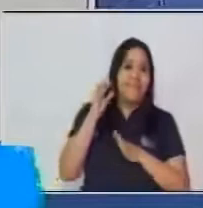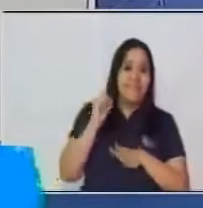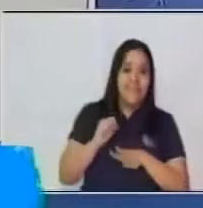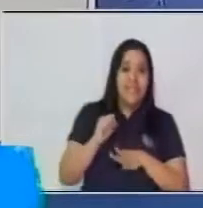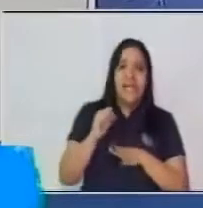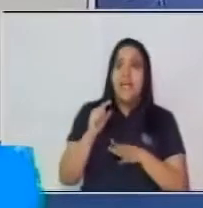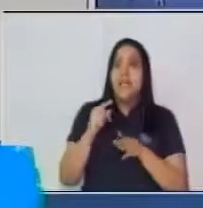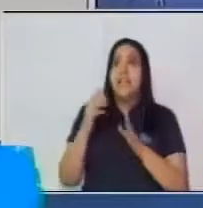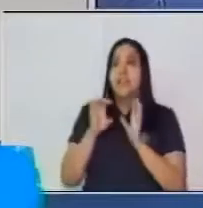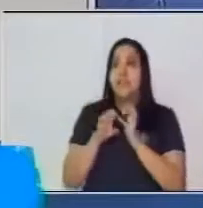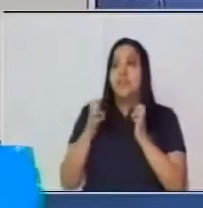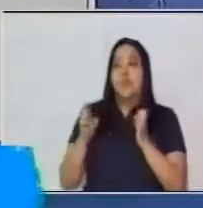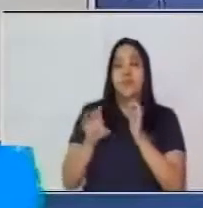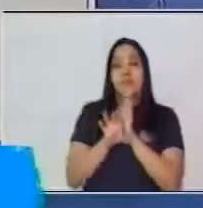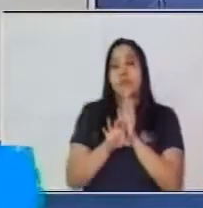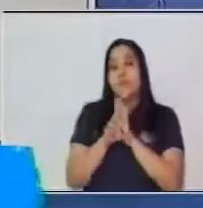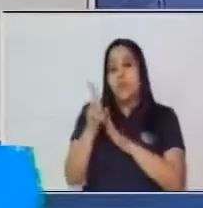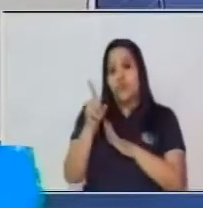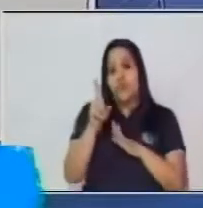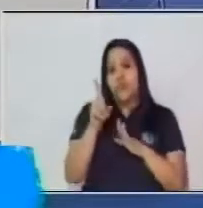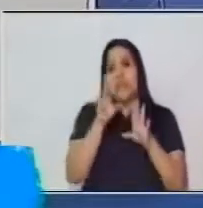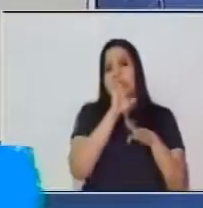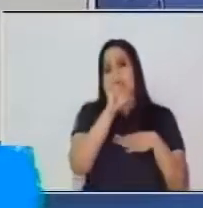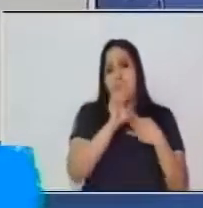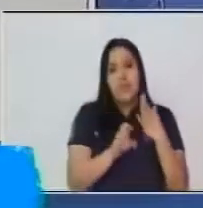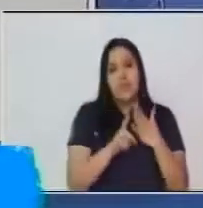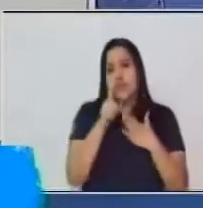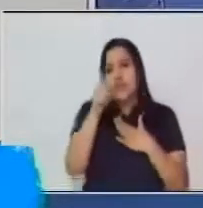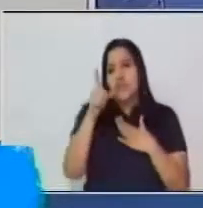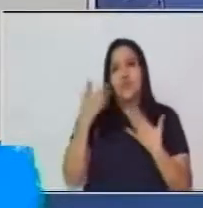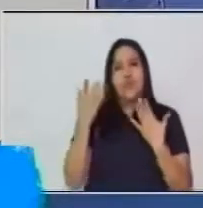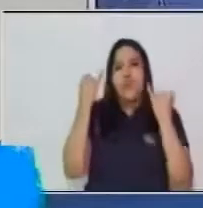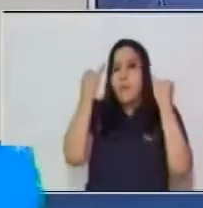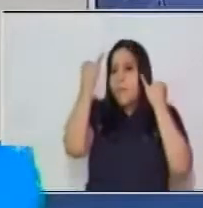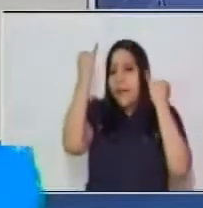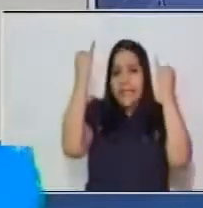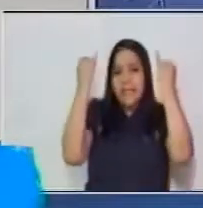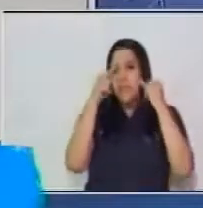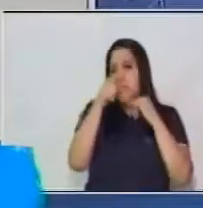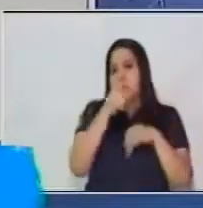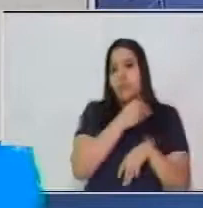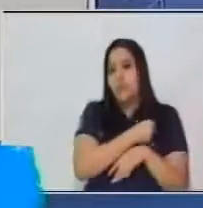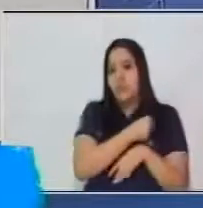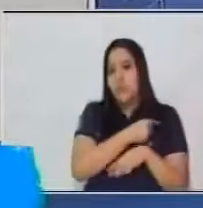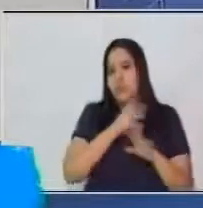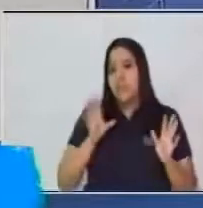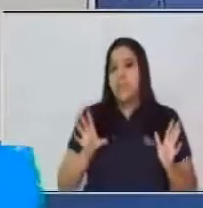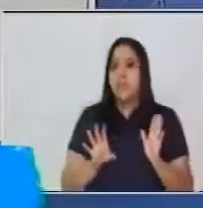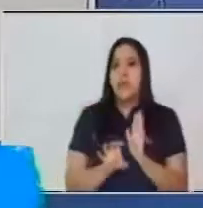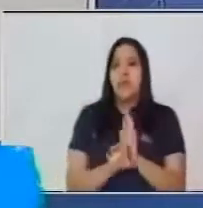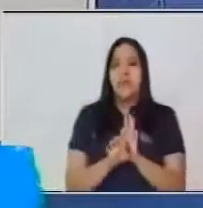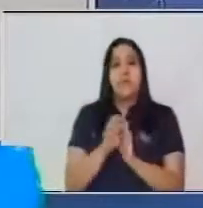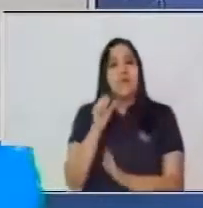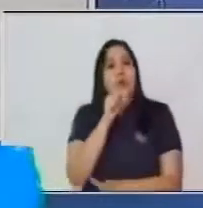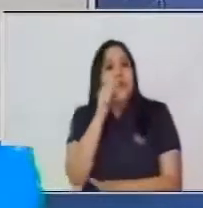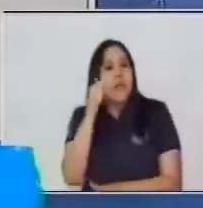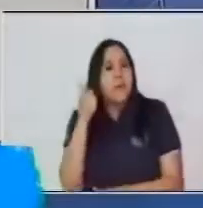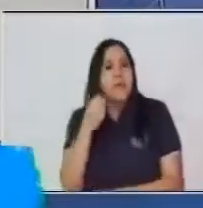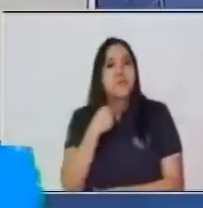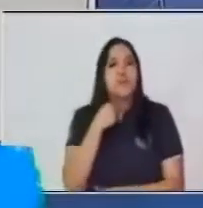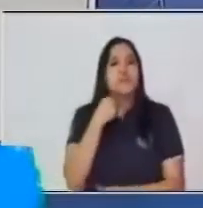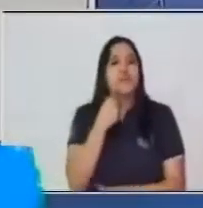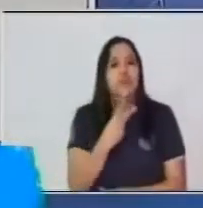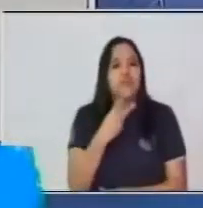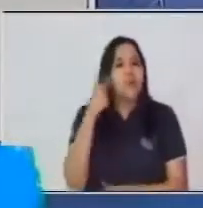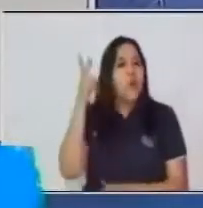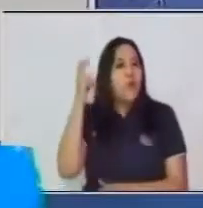tú quieras, como sea tu imaginación, para que transmitas esa idea. ¿Qué otra onomatopeya se te ocurre? ¿Algún